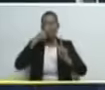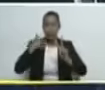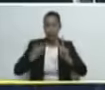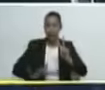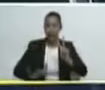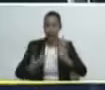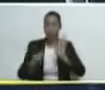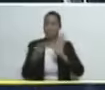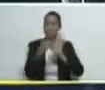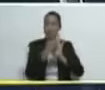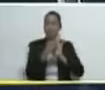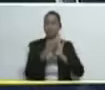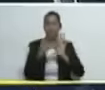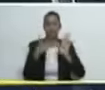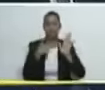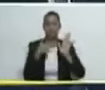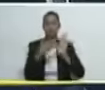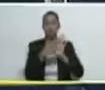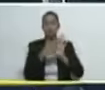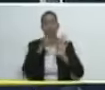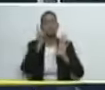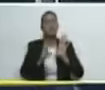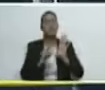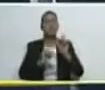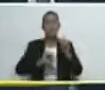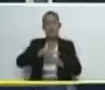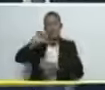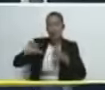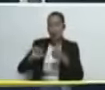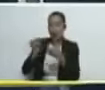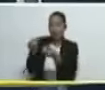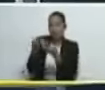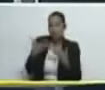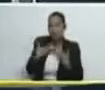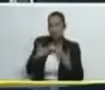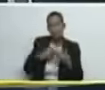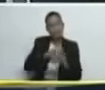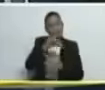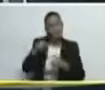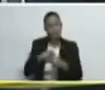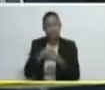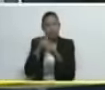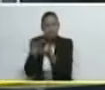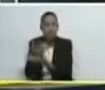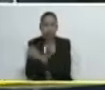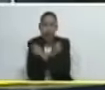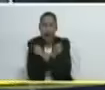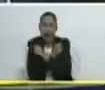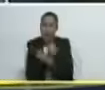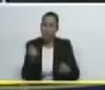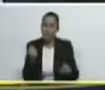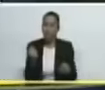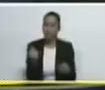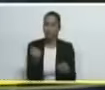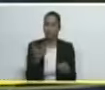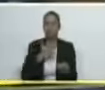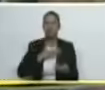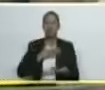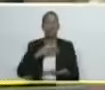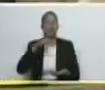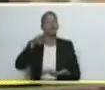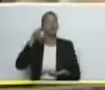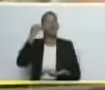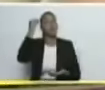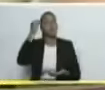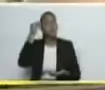considero es una recompensa amorosa que jamás esperé, pero que me